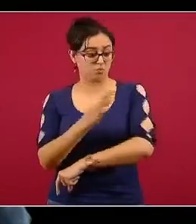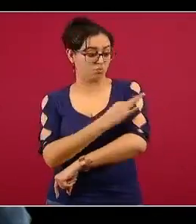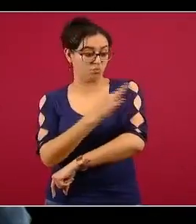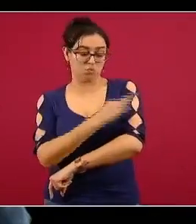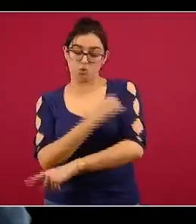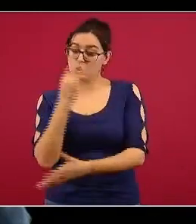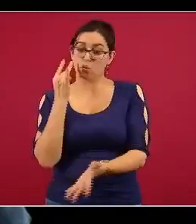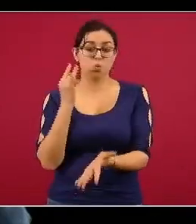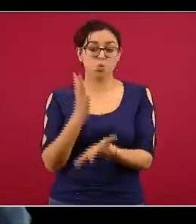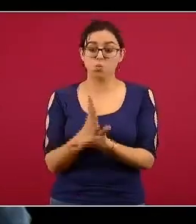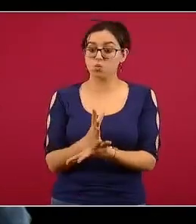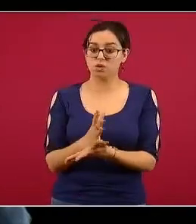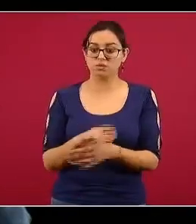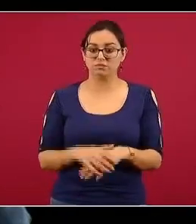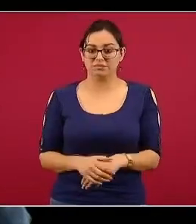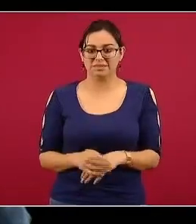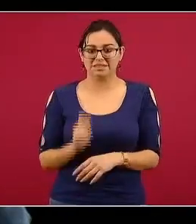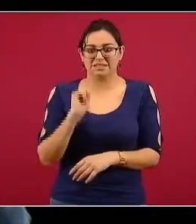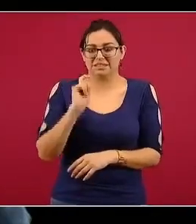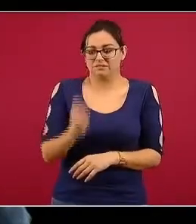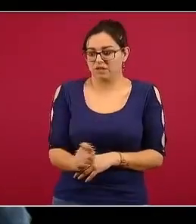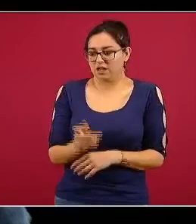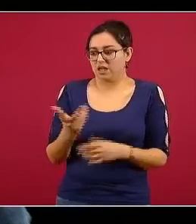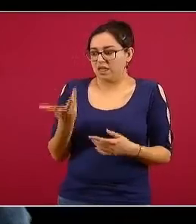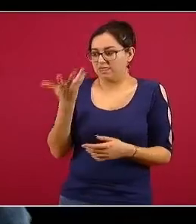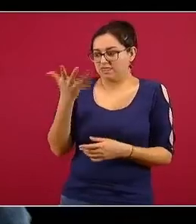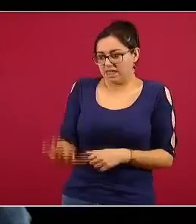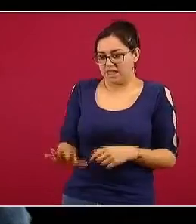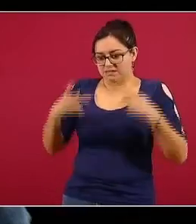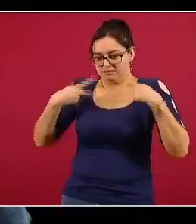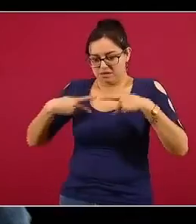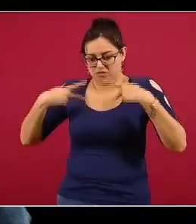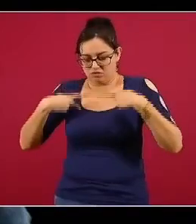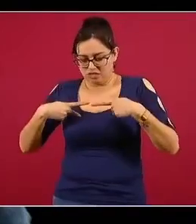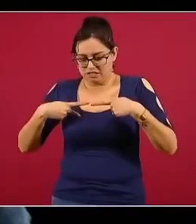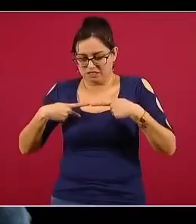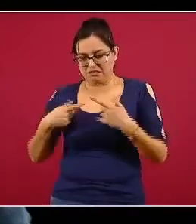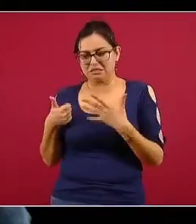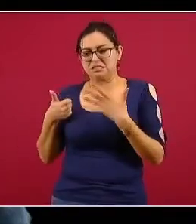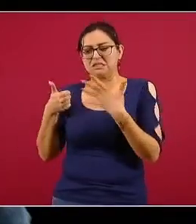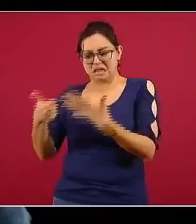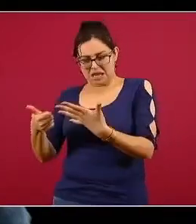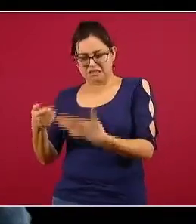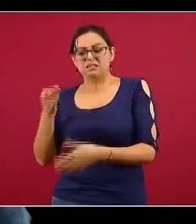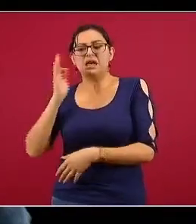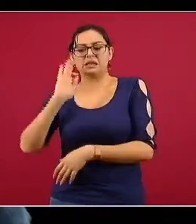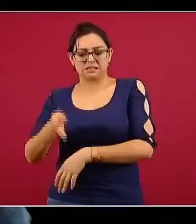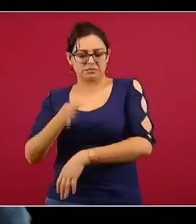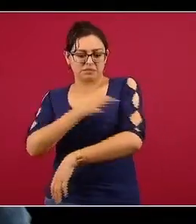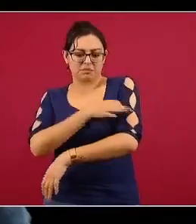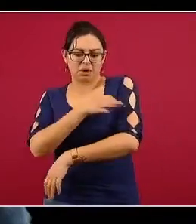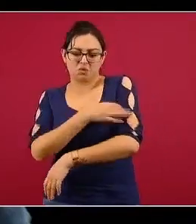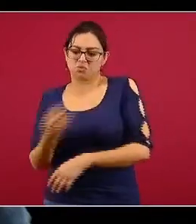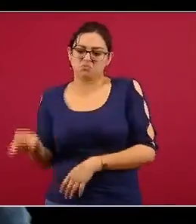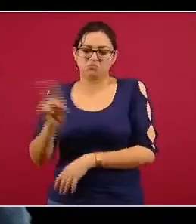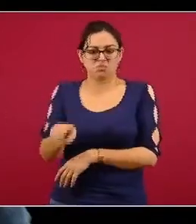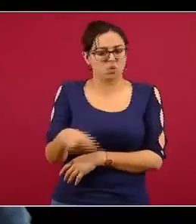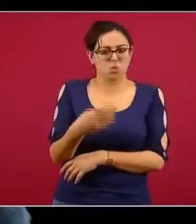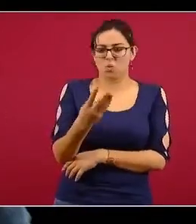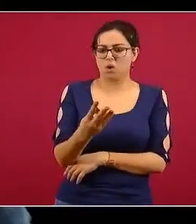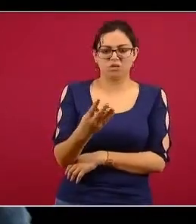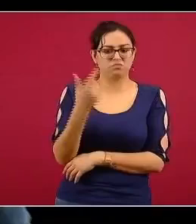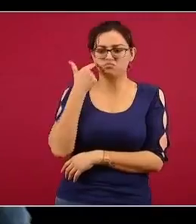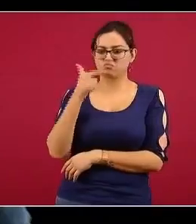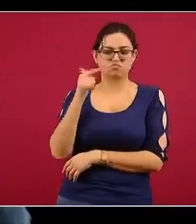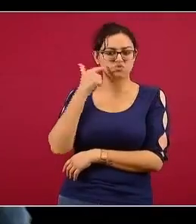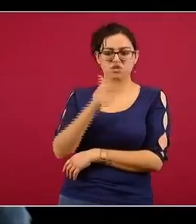alto, pero hablamos que 6 de cada 10 sí acepta que quiere vacunarse, y el otro, ahora sí que el 4 de cada 10 pues dicen que